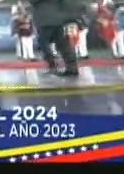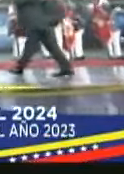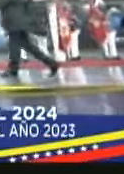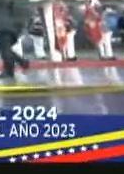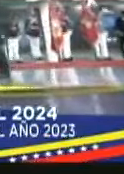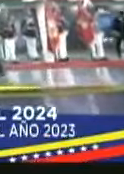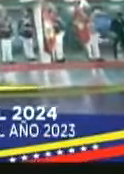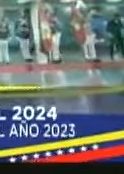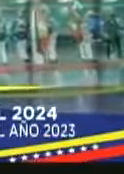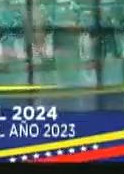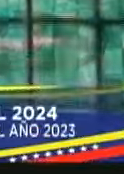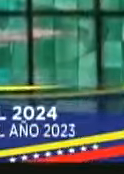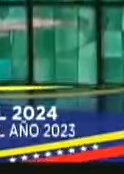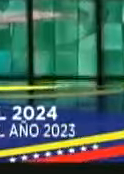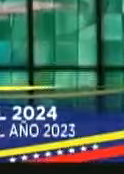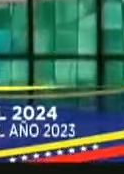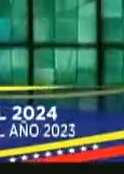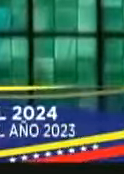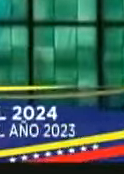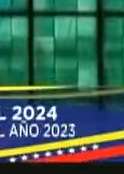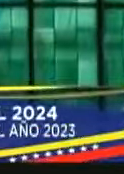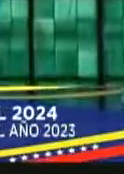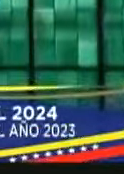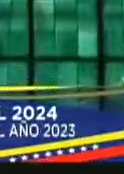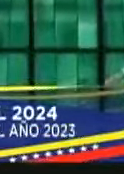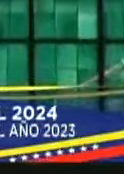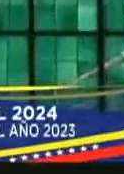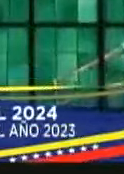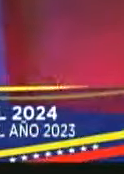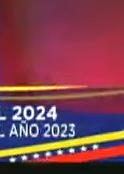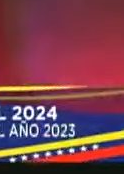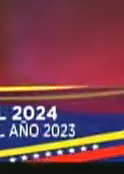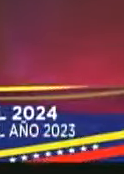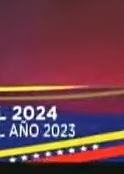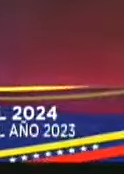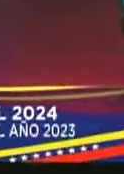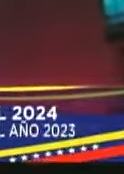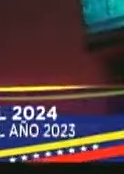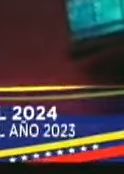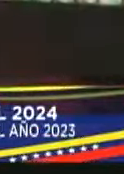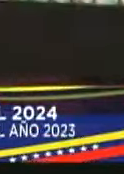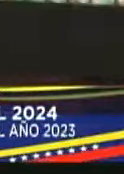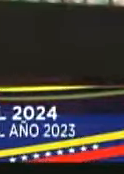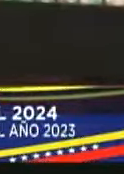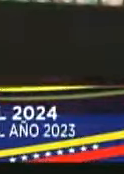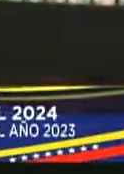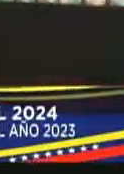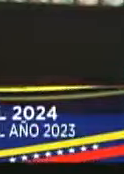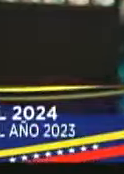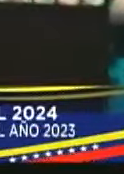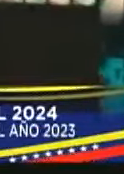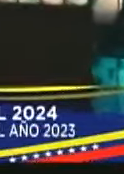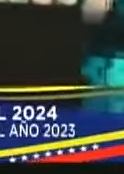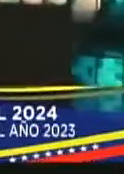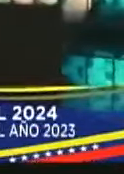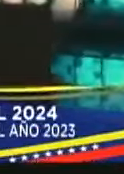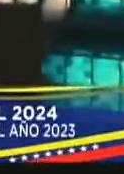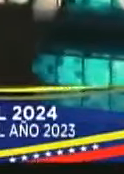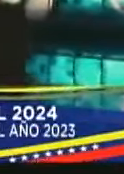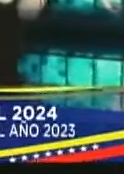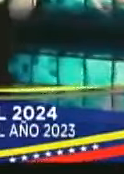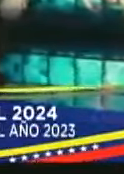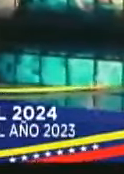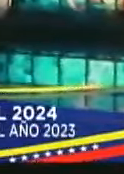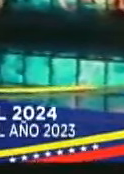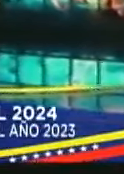Venezuela gana y llueva, truene o relámpague, este año hay elecciones. También el presidente Nicolás Maduro